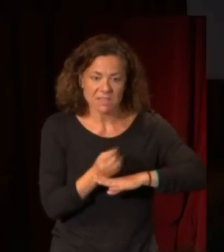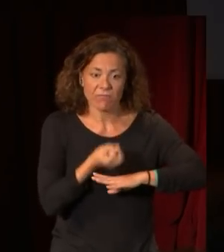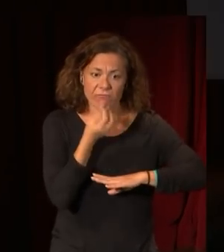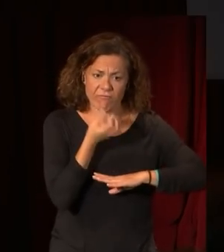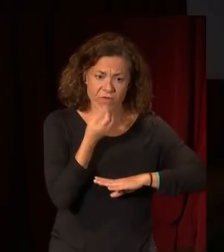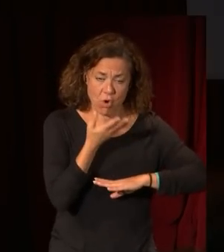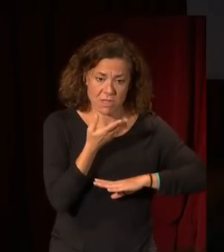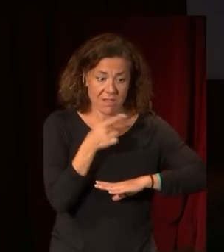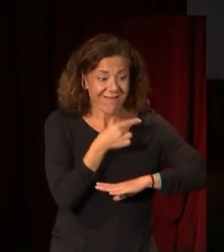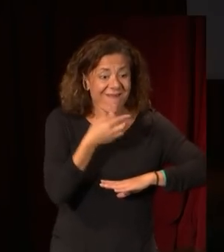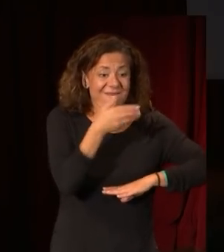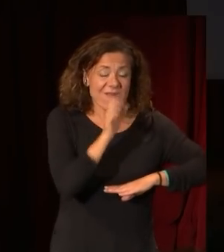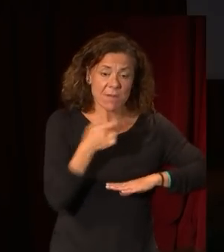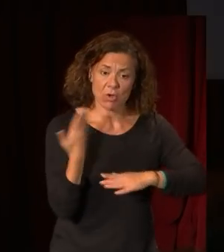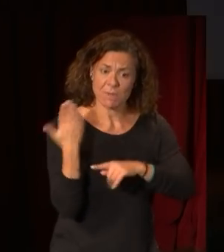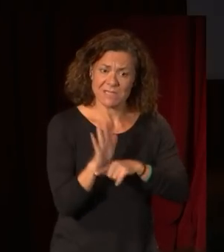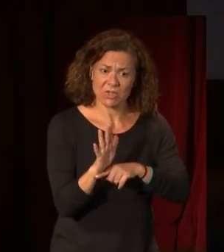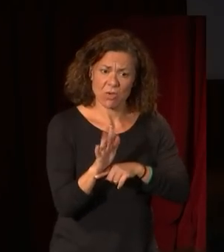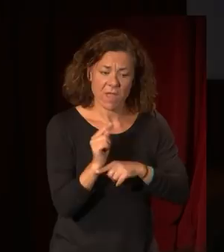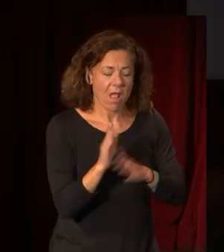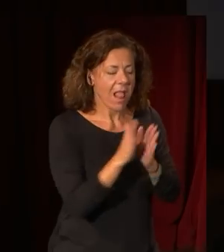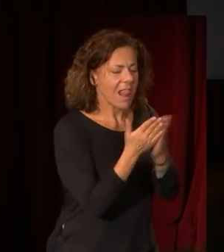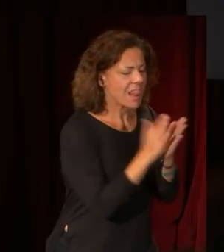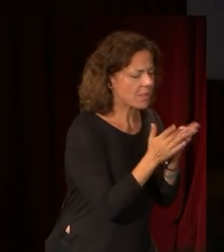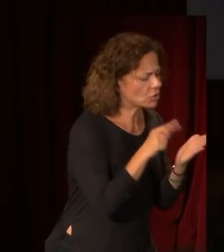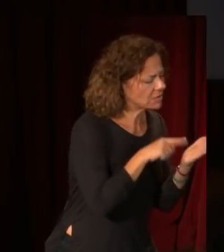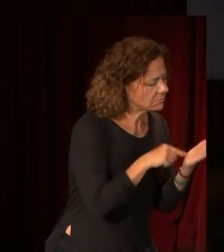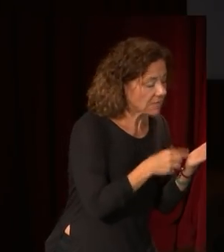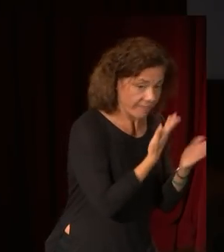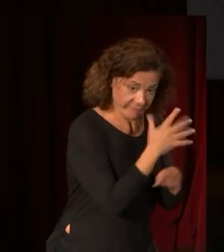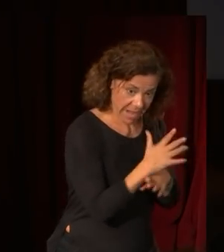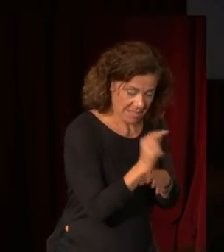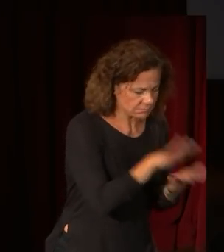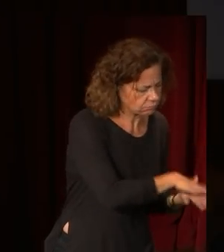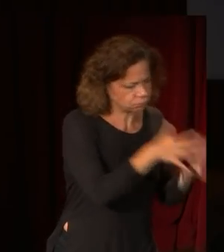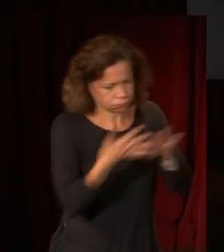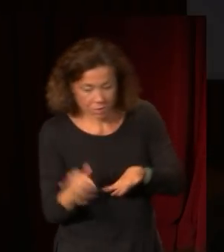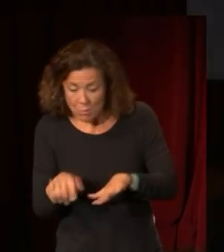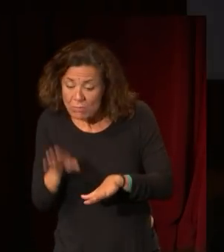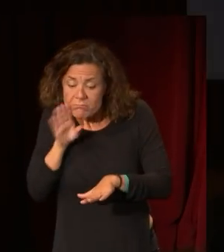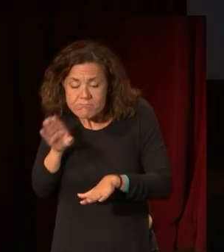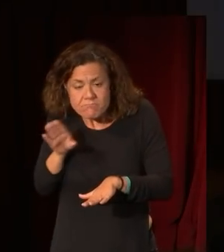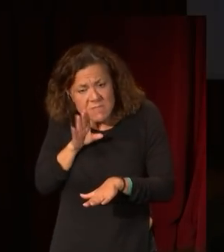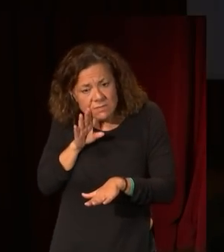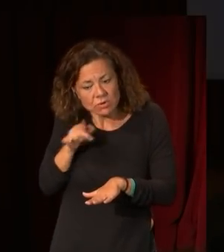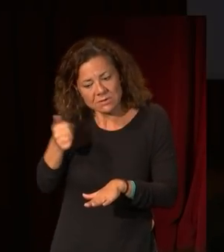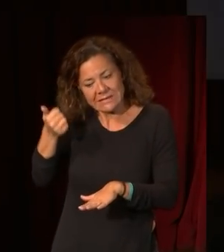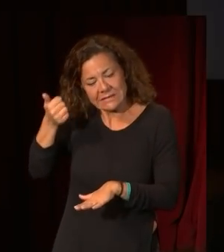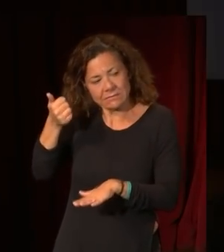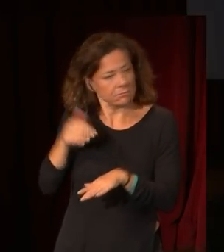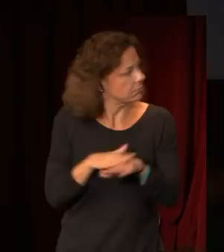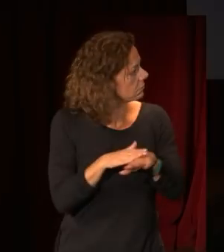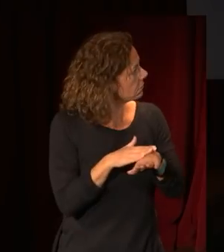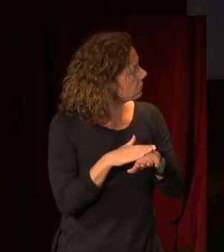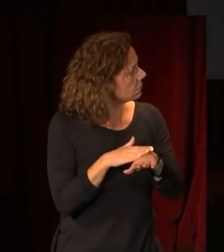que bermejo representó a partir de libros de modelos de libros de botánica porque muchos de ellos son los mismos que ya perdón